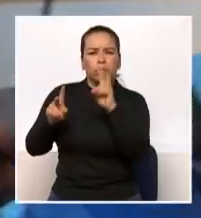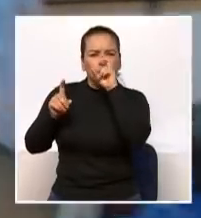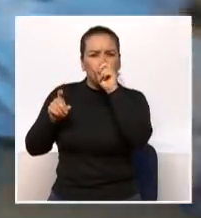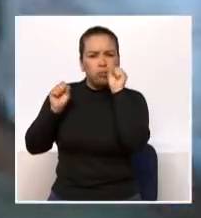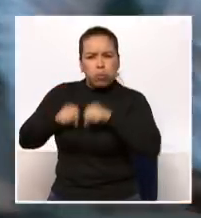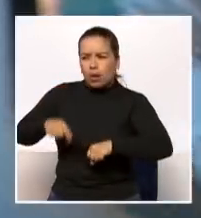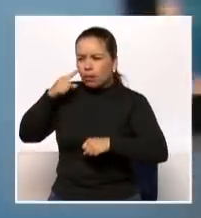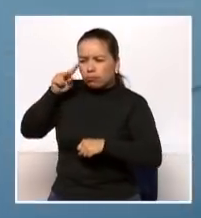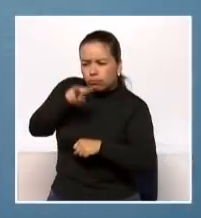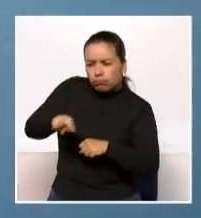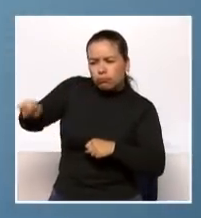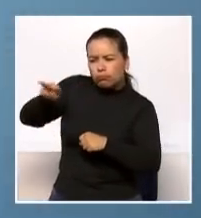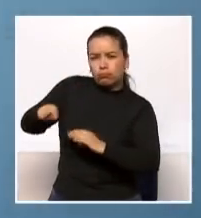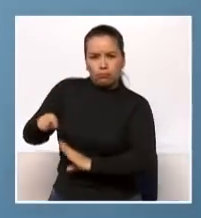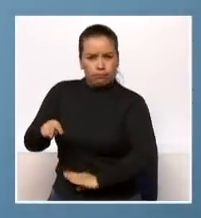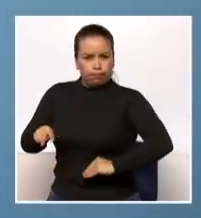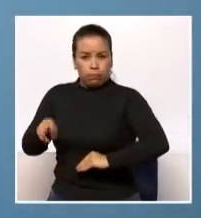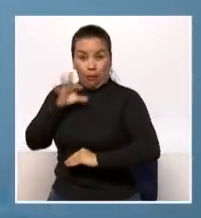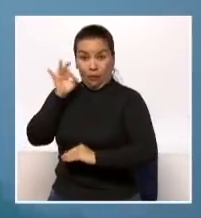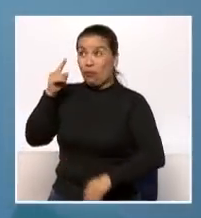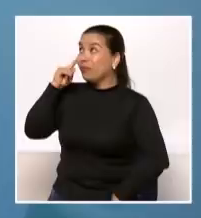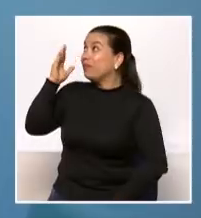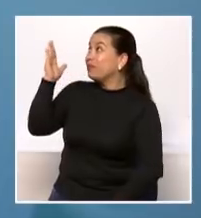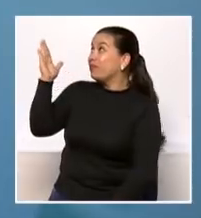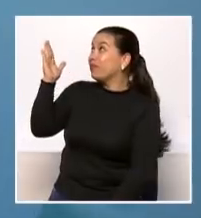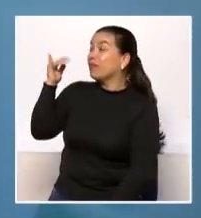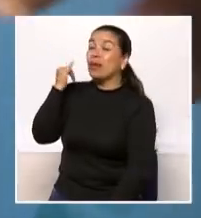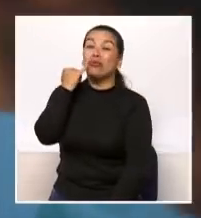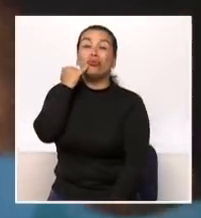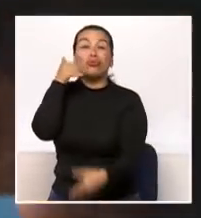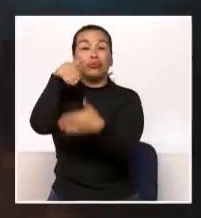vejiga del doctor, ¿cierto? Aquí vemos la vejiga.